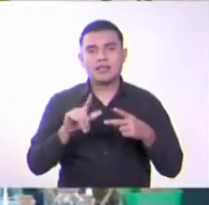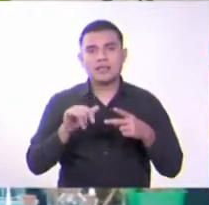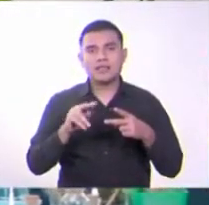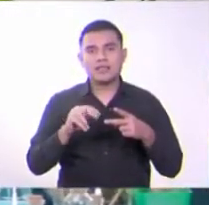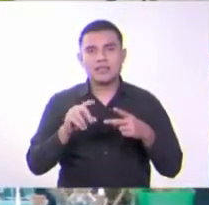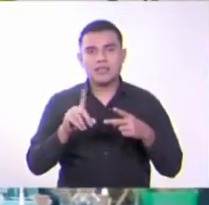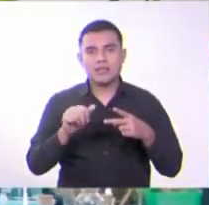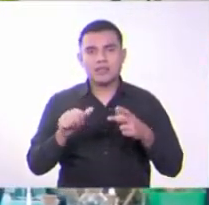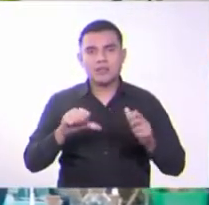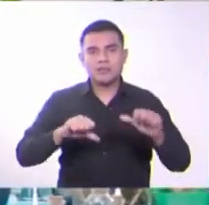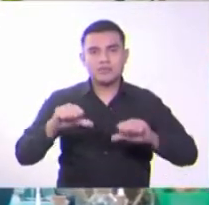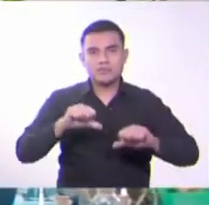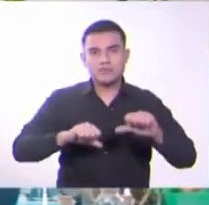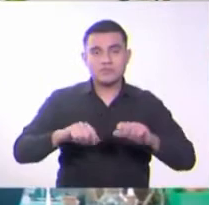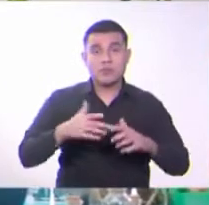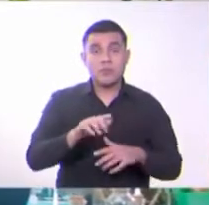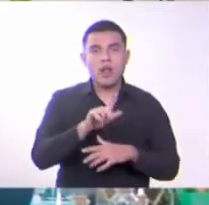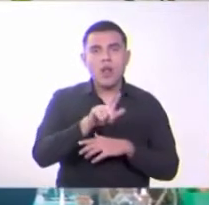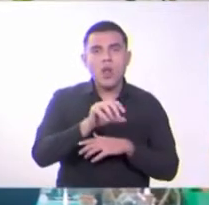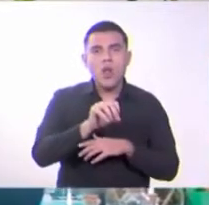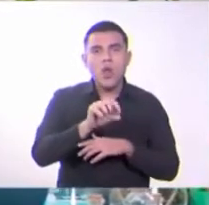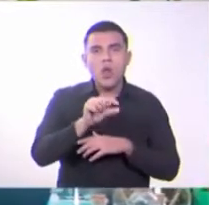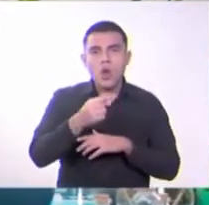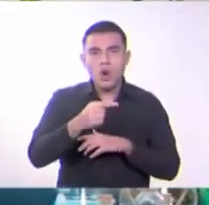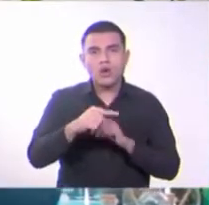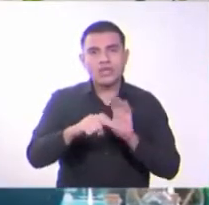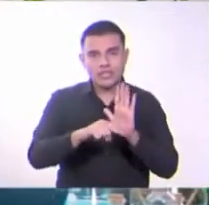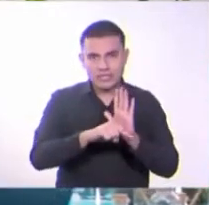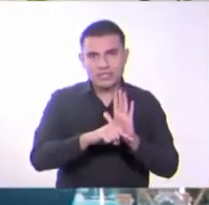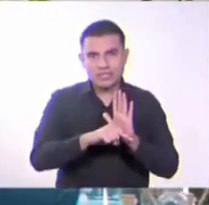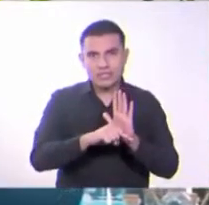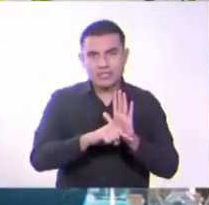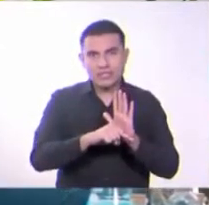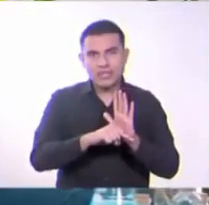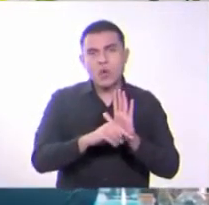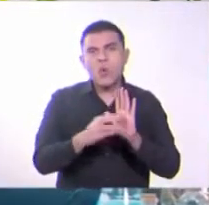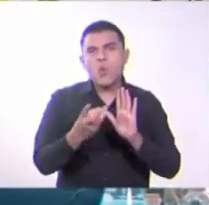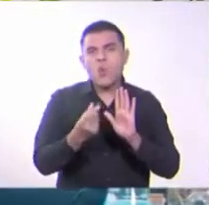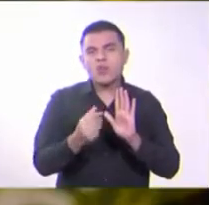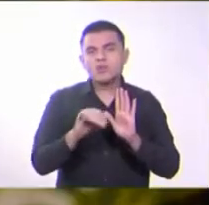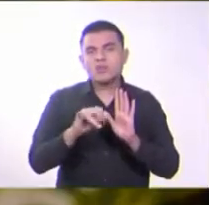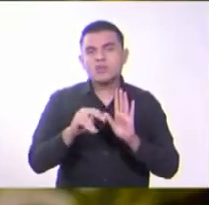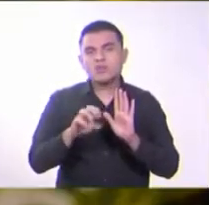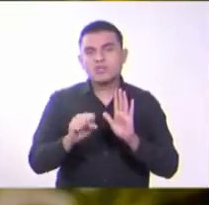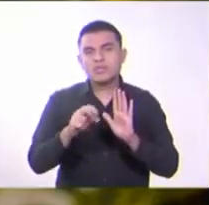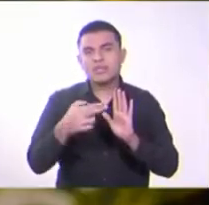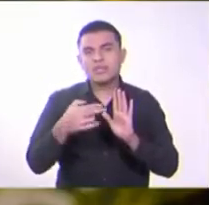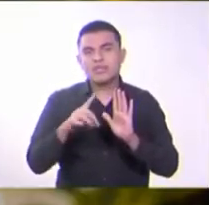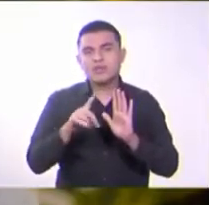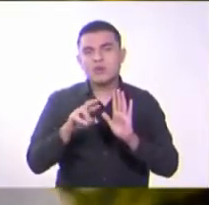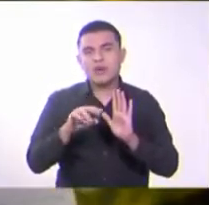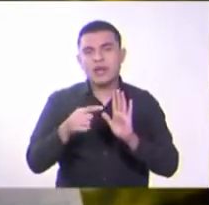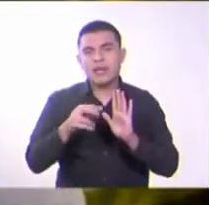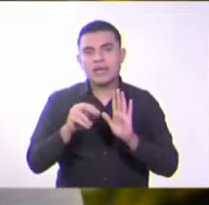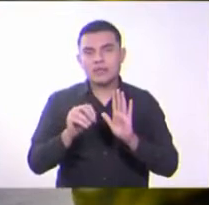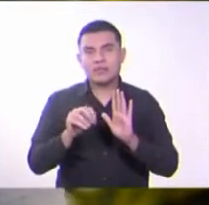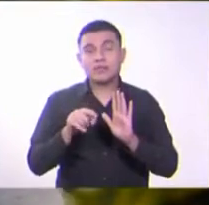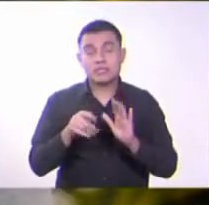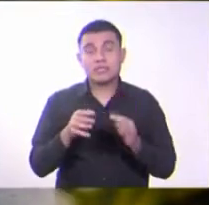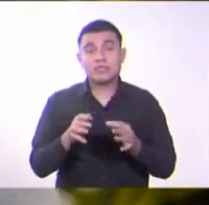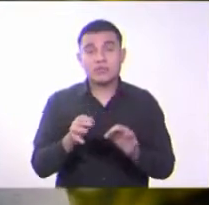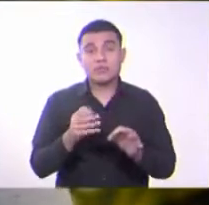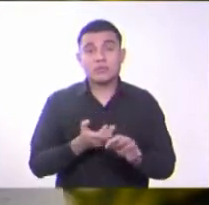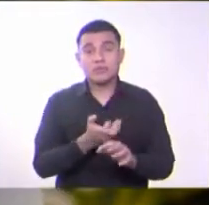el logaritmo negativo de la concentración de iones hidrógeno. De esta forma podemos